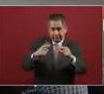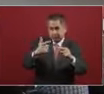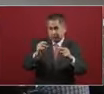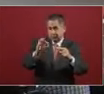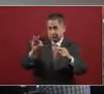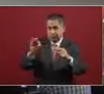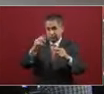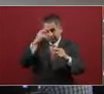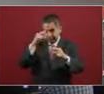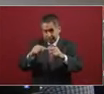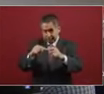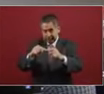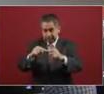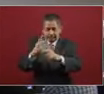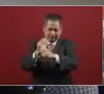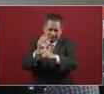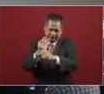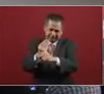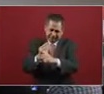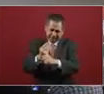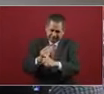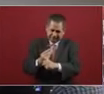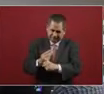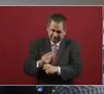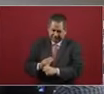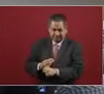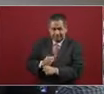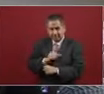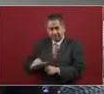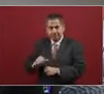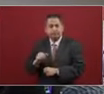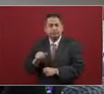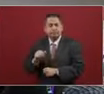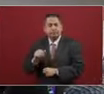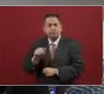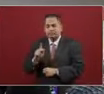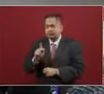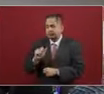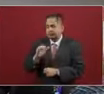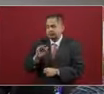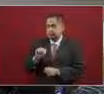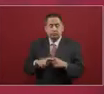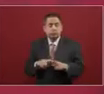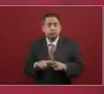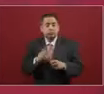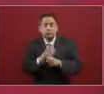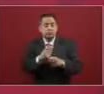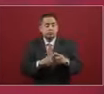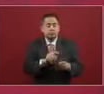proyecto que incluye rehabilitar los dos puertos, Salina Cruz y Coatzacoalcos, para unir